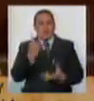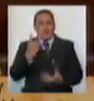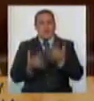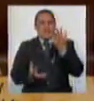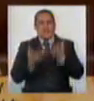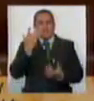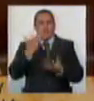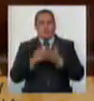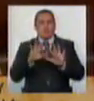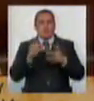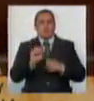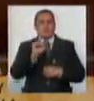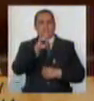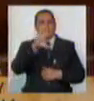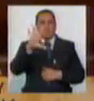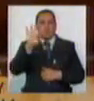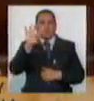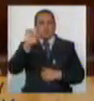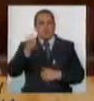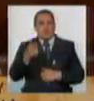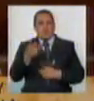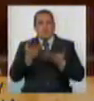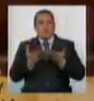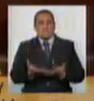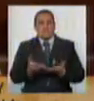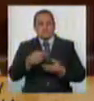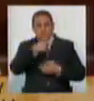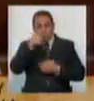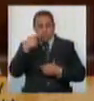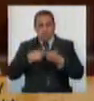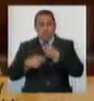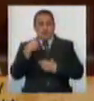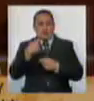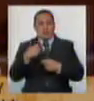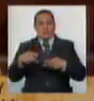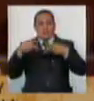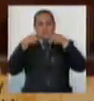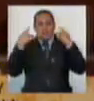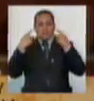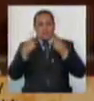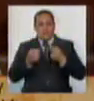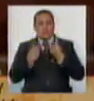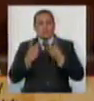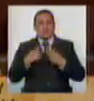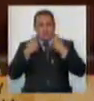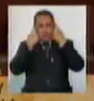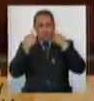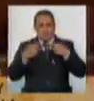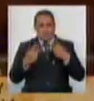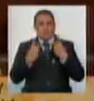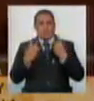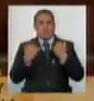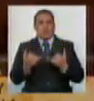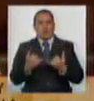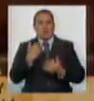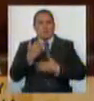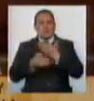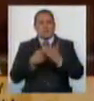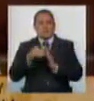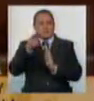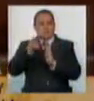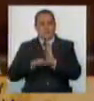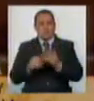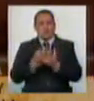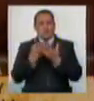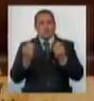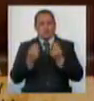casi 150.000 kilos de droga. En el Braen, la estrategia para la reducción de